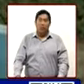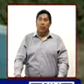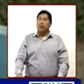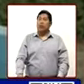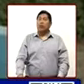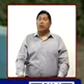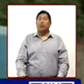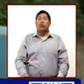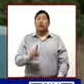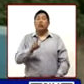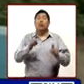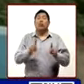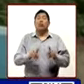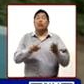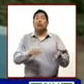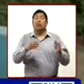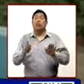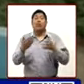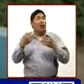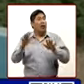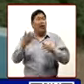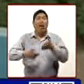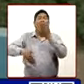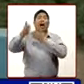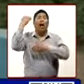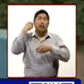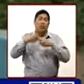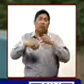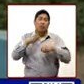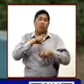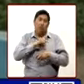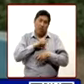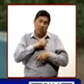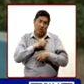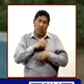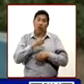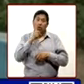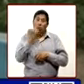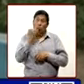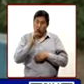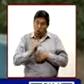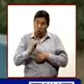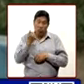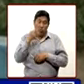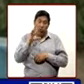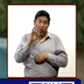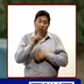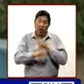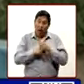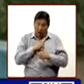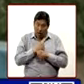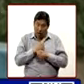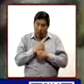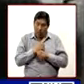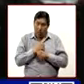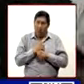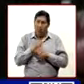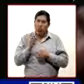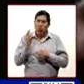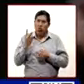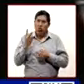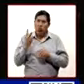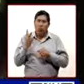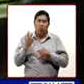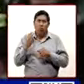Una de las personas asesinadas tenía antecedentes por robo. Entre ellos también se encontraba un menor de 17 años que tenía doble